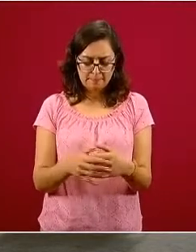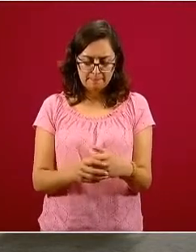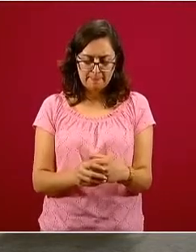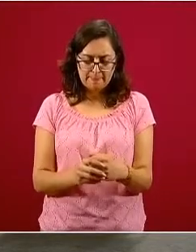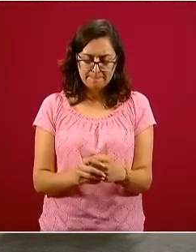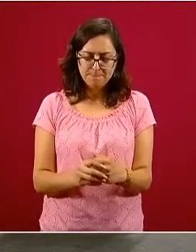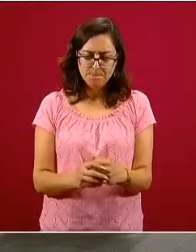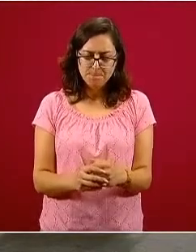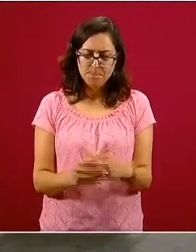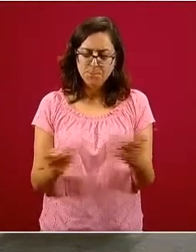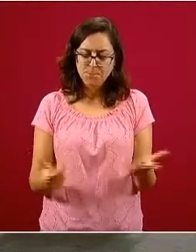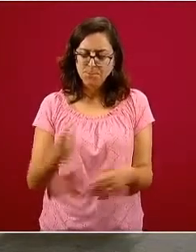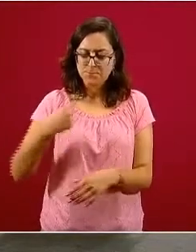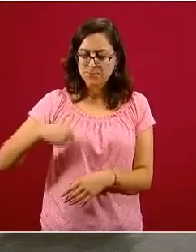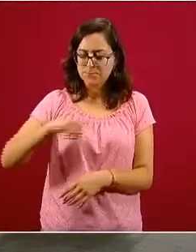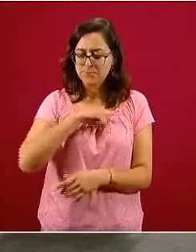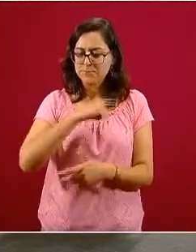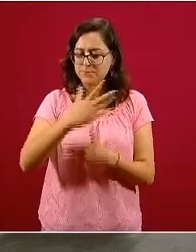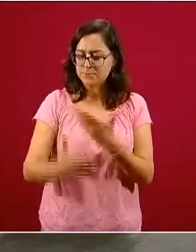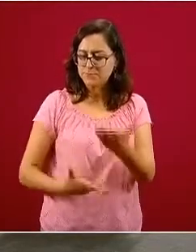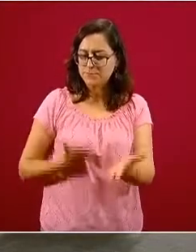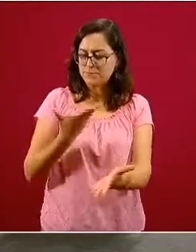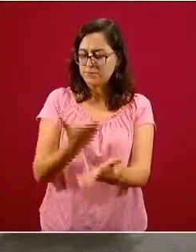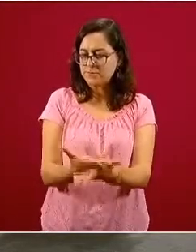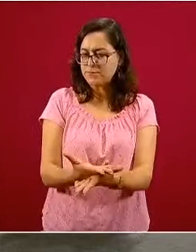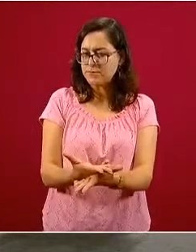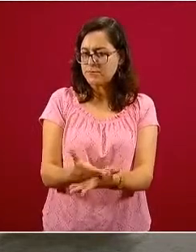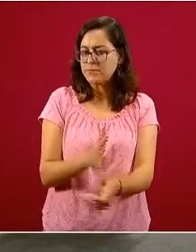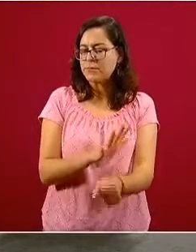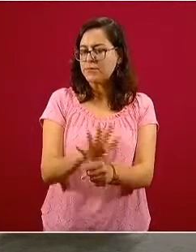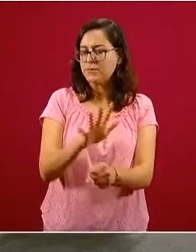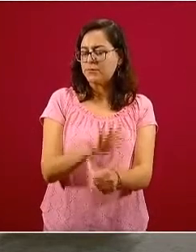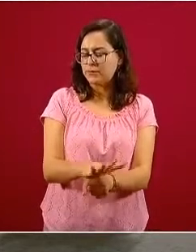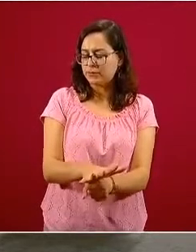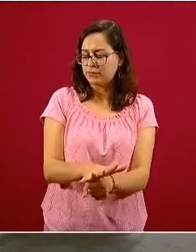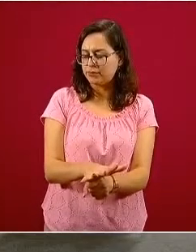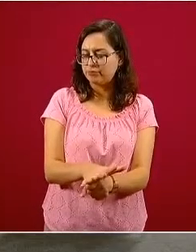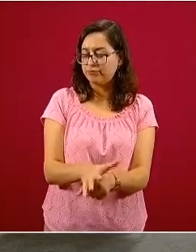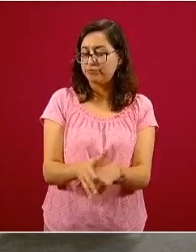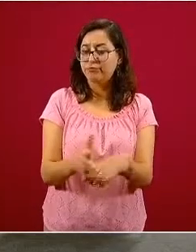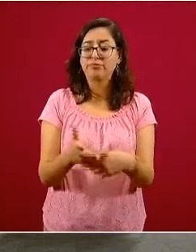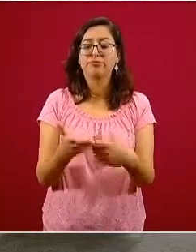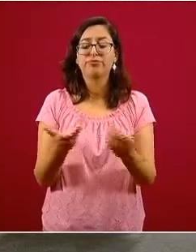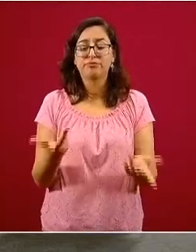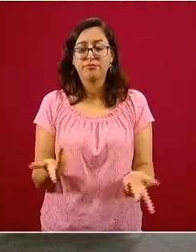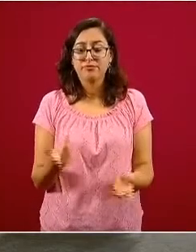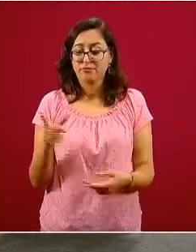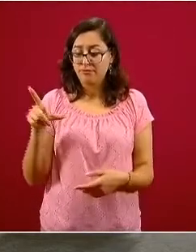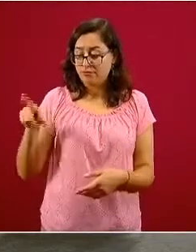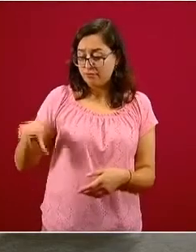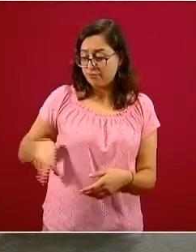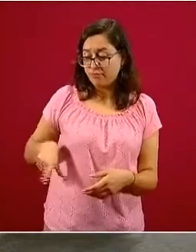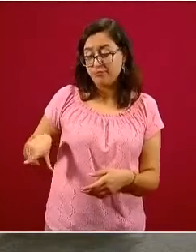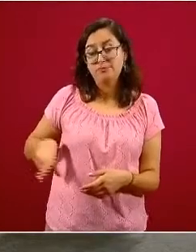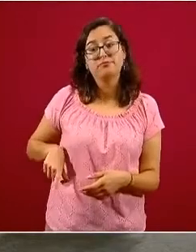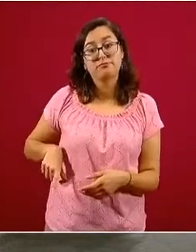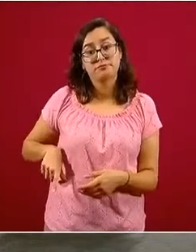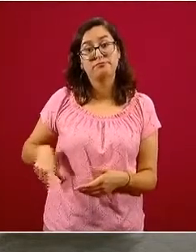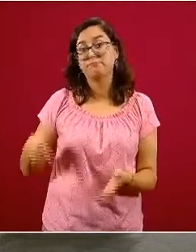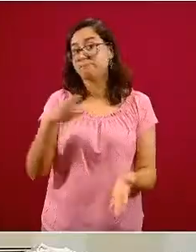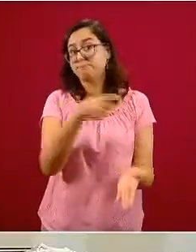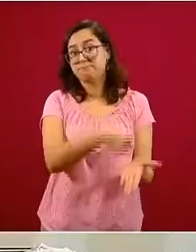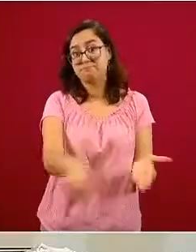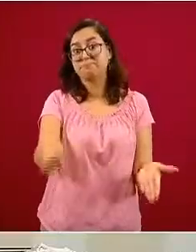La propuesta nuestra es una propuesta en el sentido de que el gobierno es un cliente muy